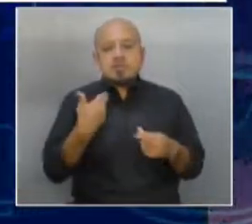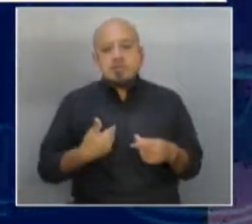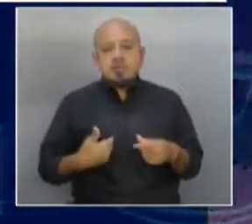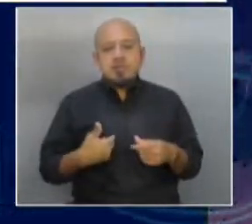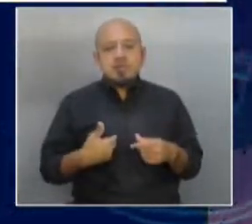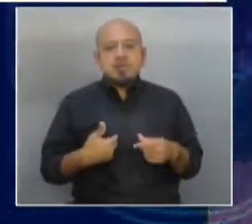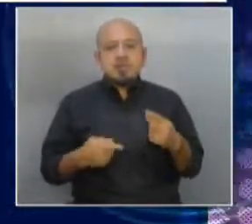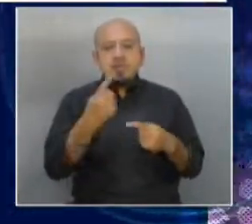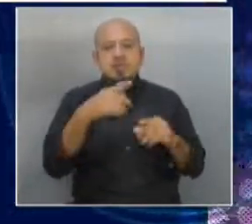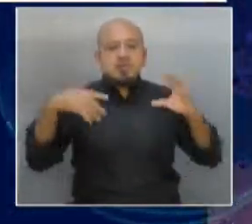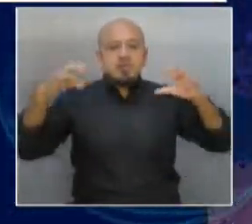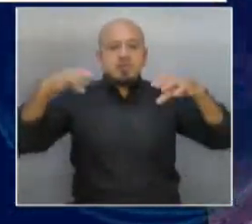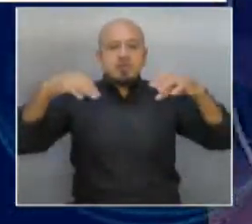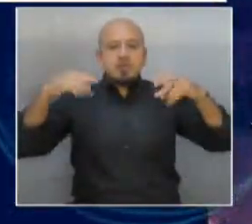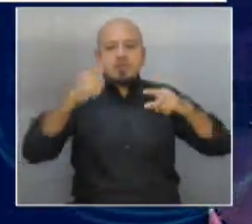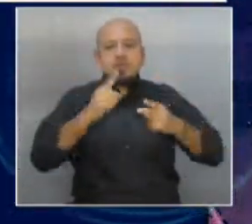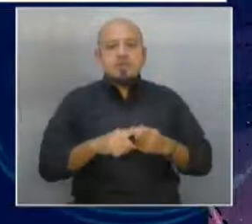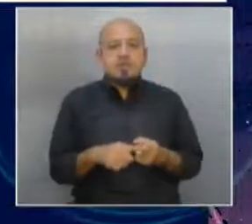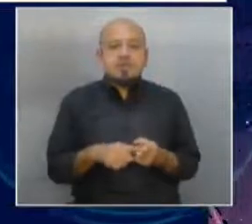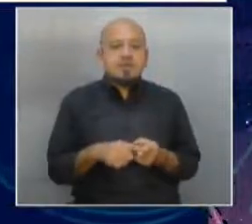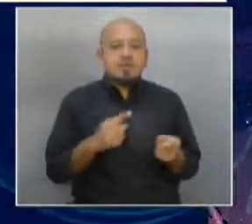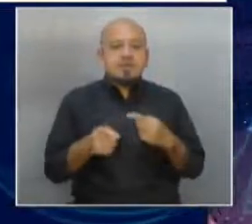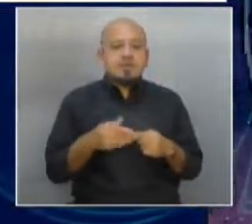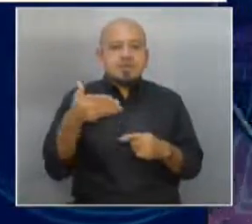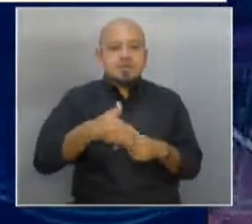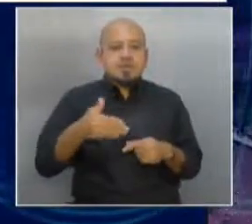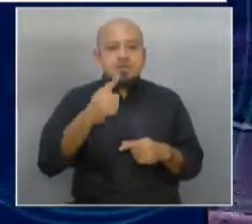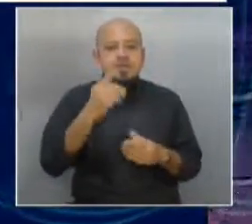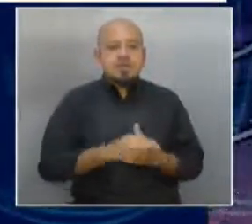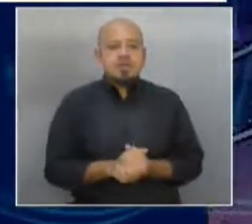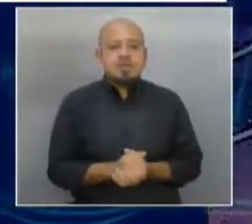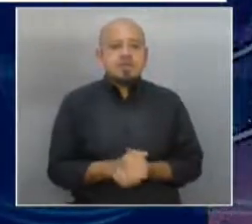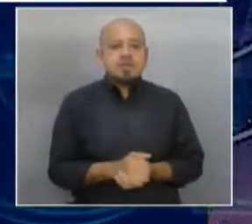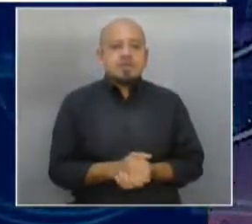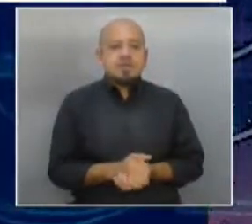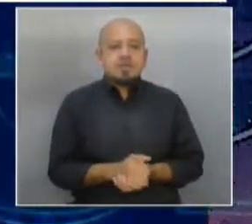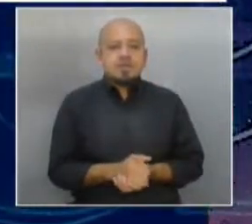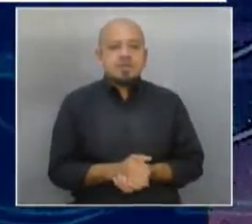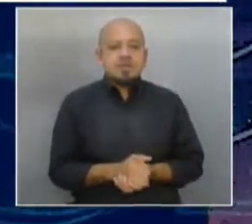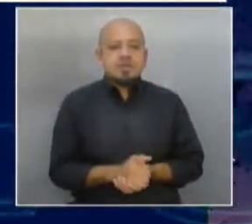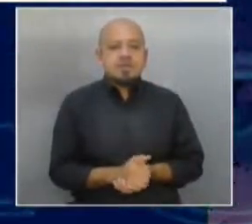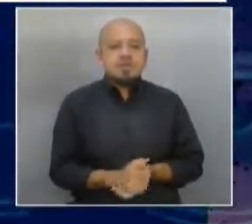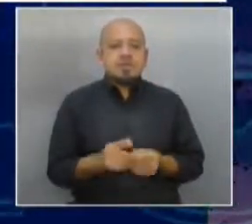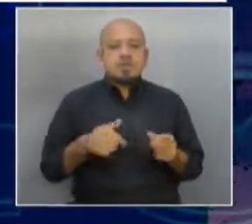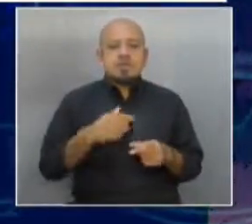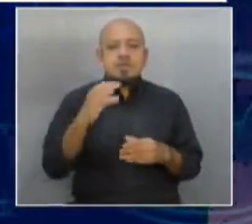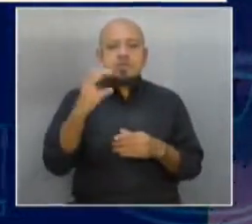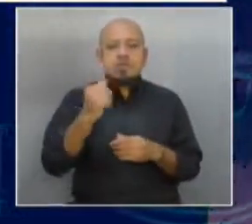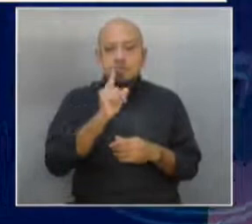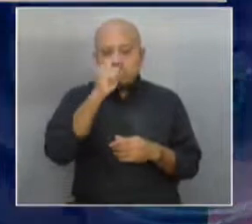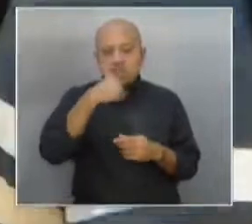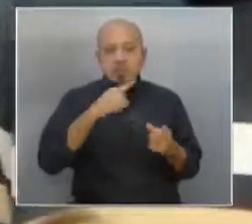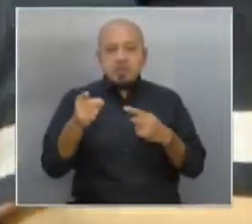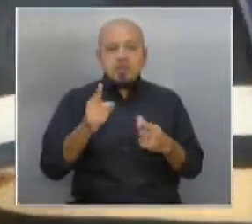estar hoy por la lluvia, que nos está cortando la lluvia, la participación en el Teatro de Verano. Desde acá, del Club Montevideo, con Imanol,